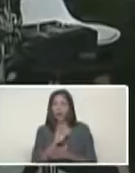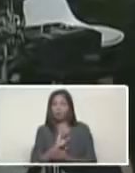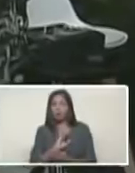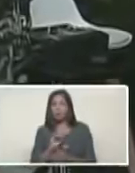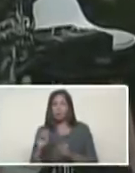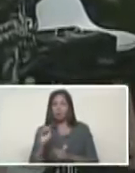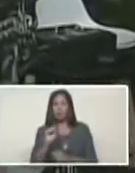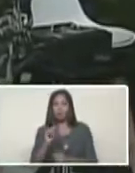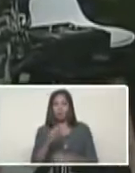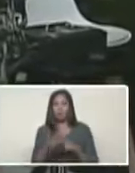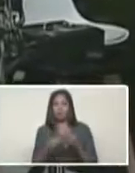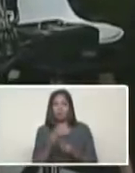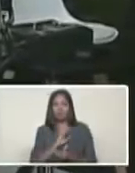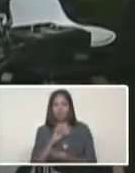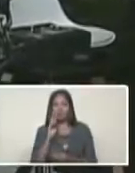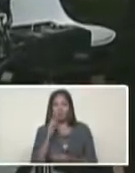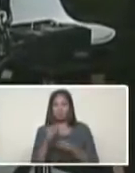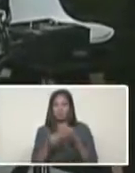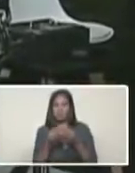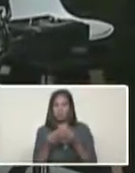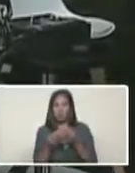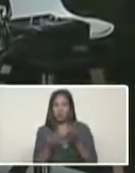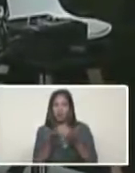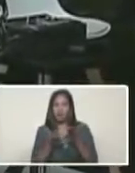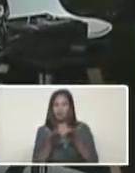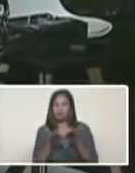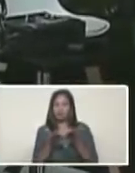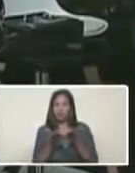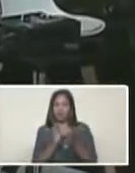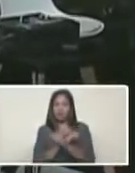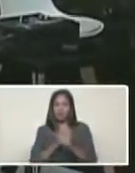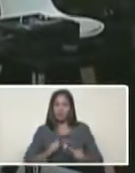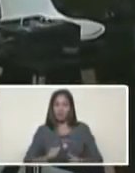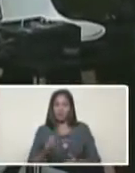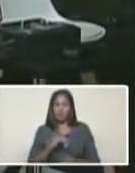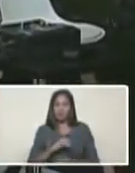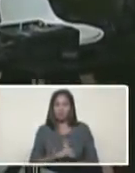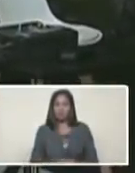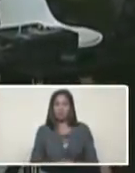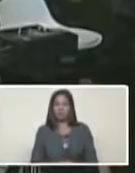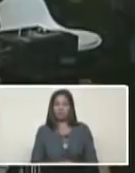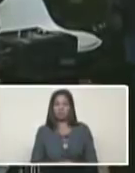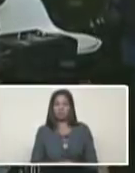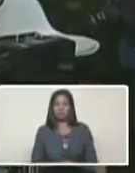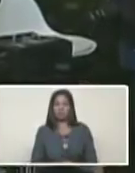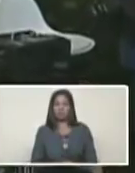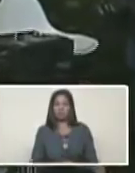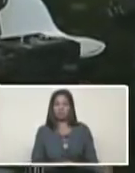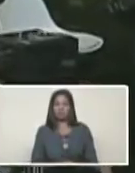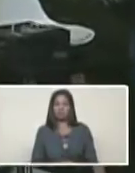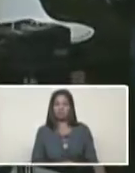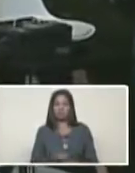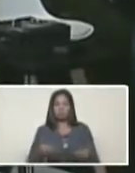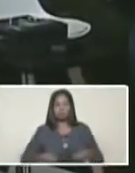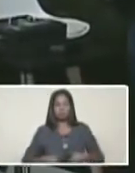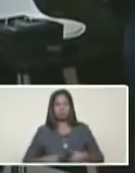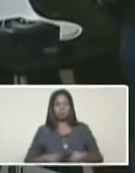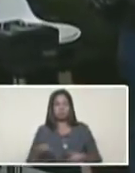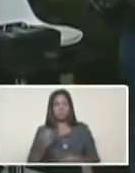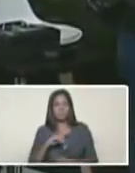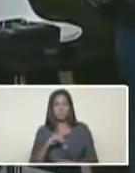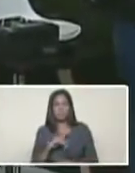está diseñado para proporcionarle a las unidades de la Fuerza Armada Nacional Bolivariana un vehículo resistente, un